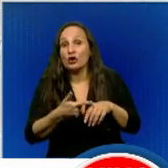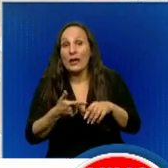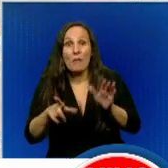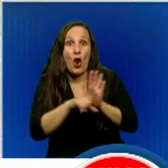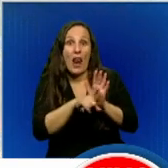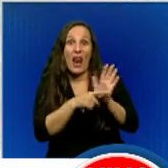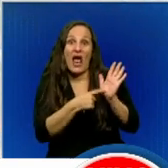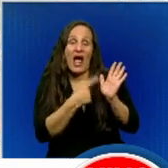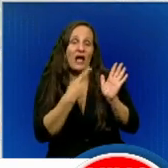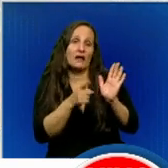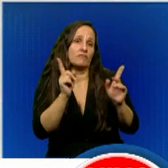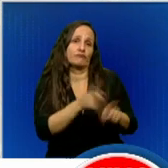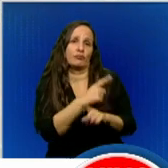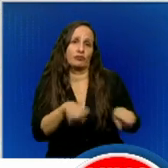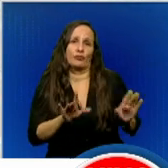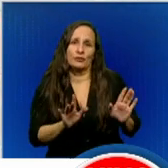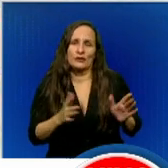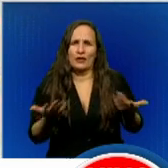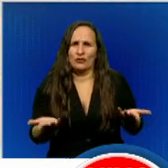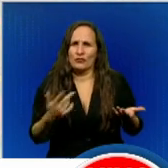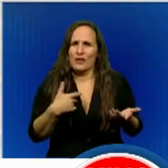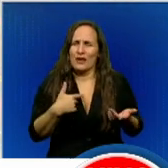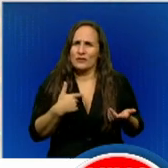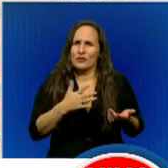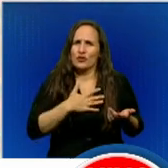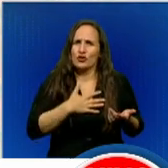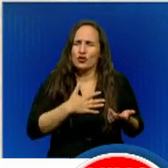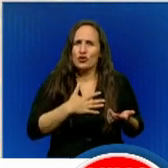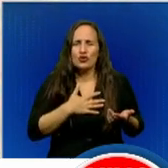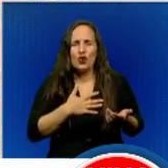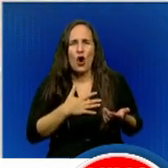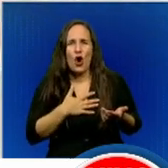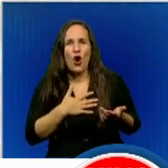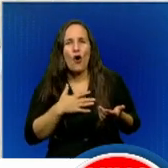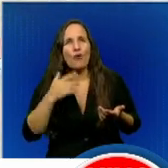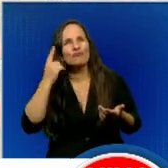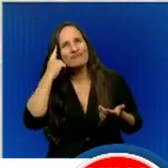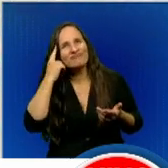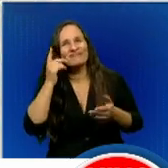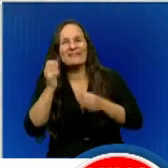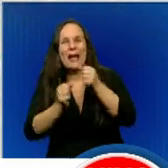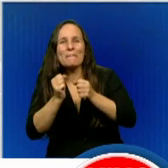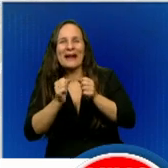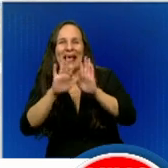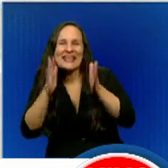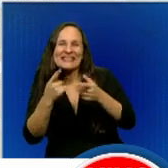como ésta lo deja sin efecto entonces todo lo que yo prevé para mi empresa